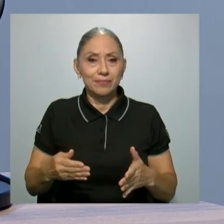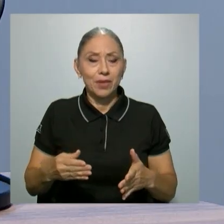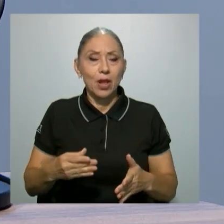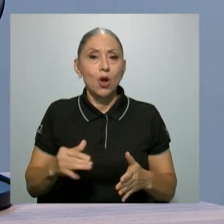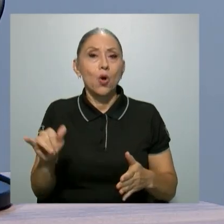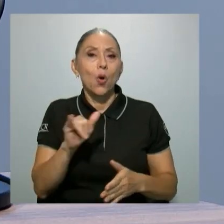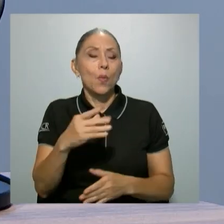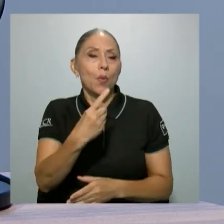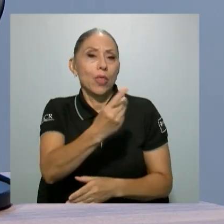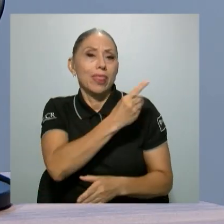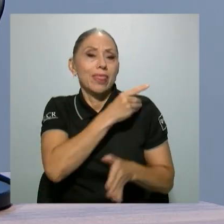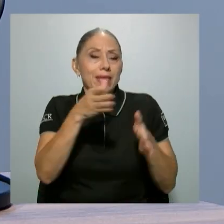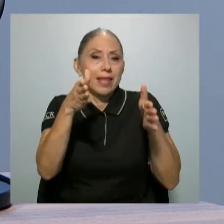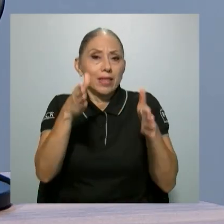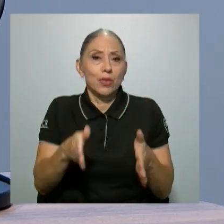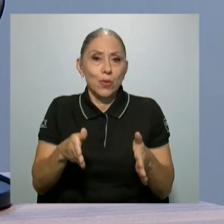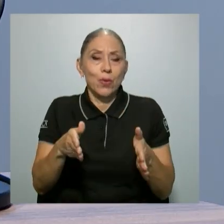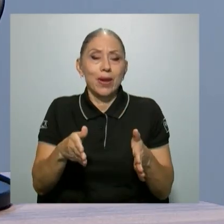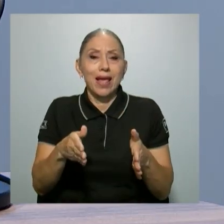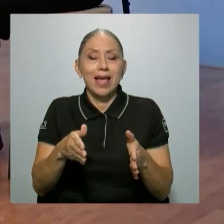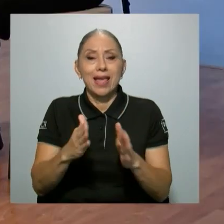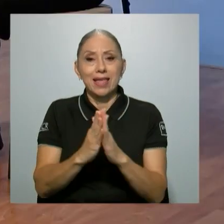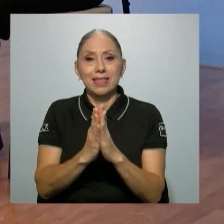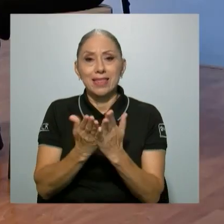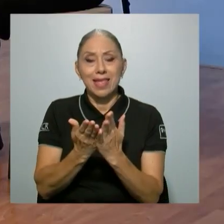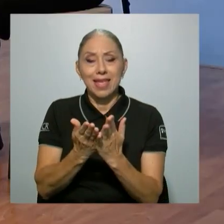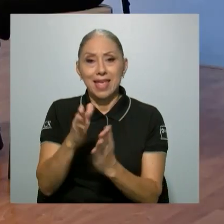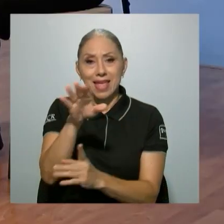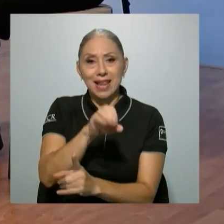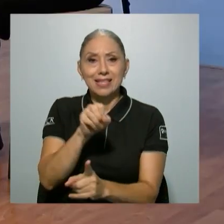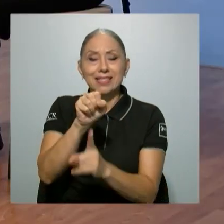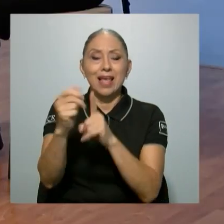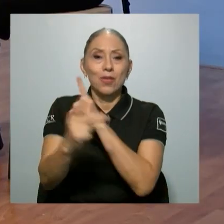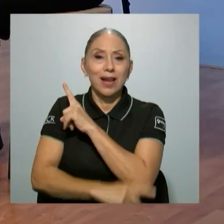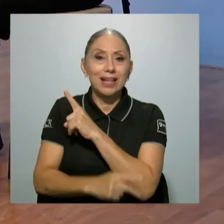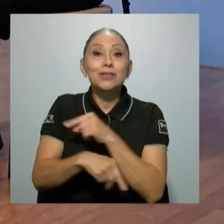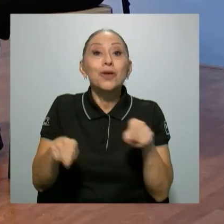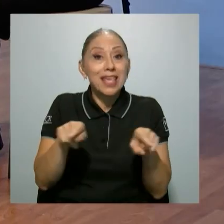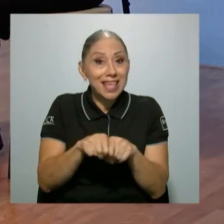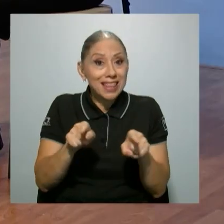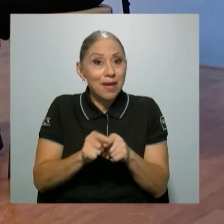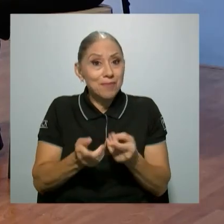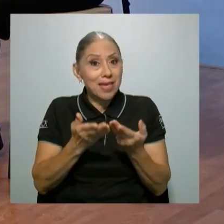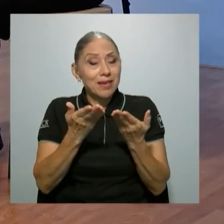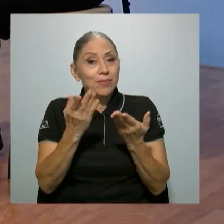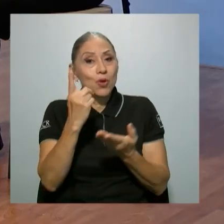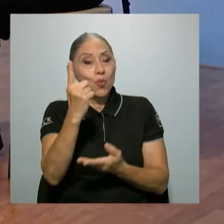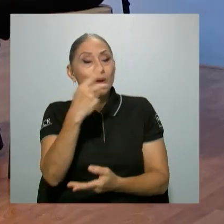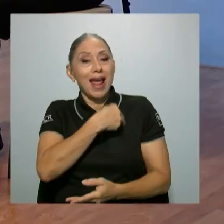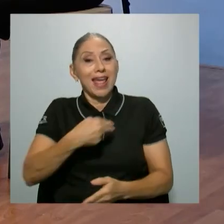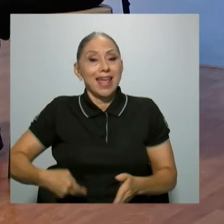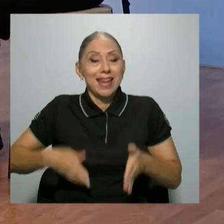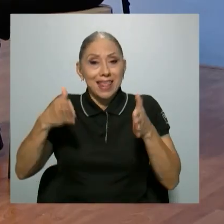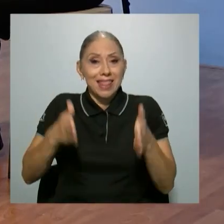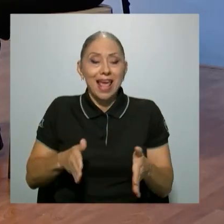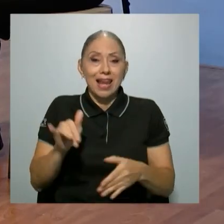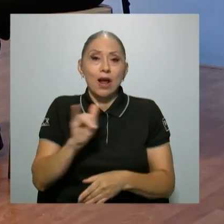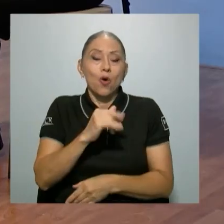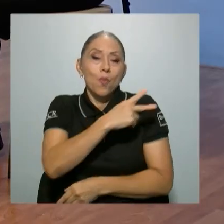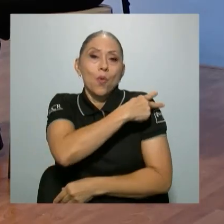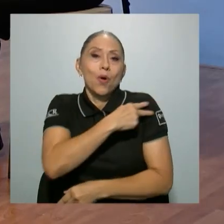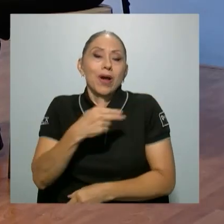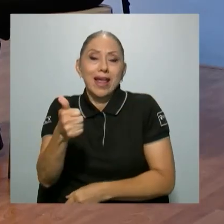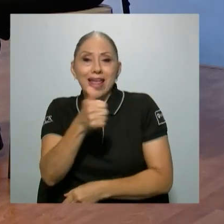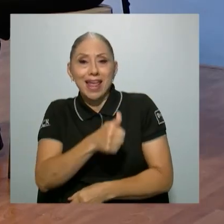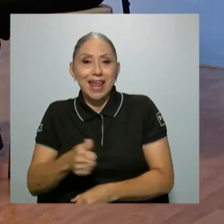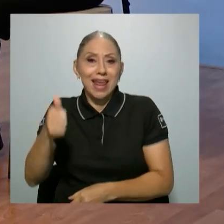dirigiendo el Estado de la Nación, y tenemos también una herediana como gerente general del INEC, y